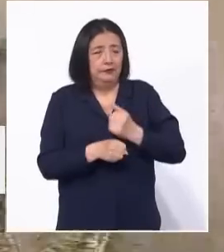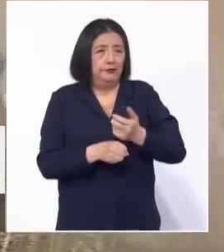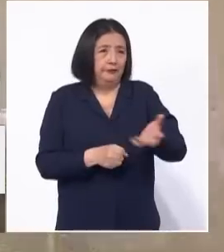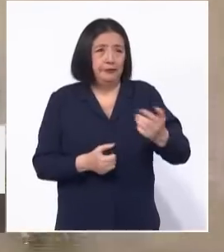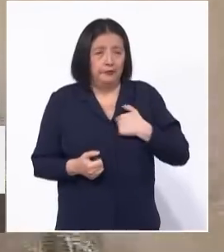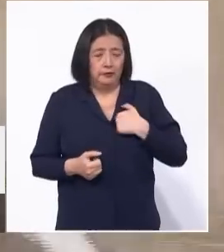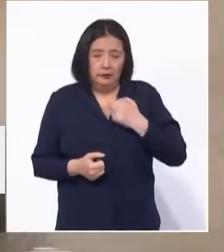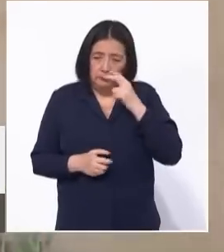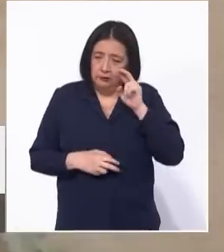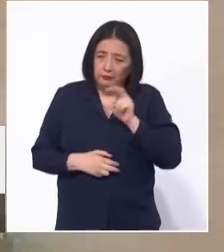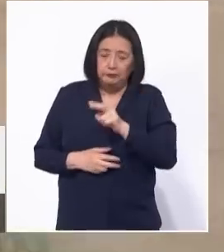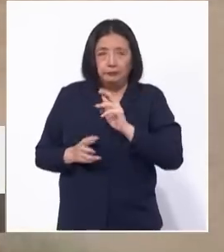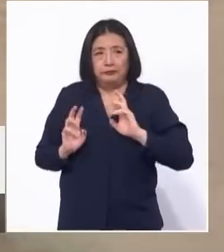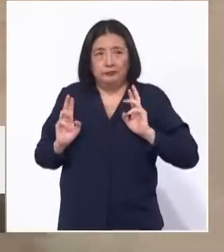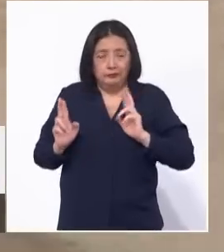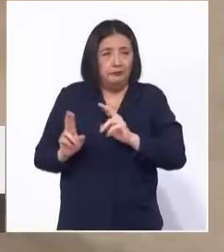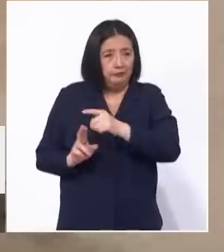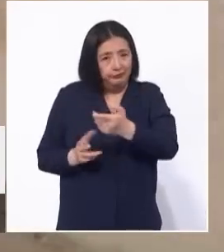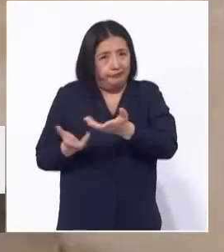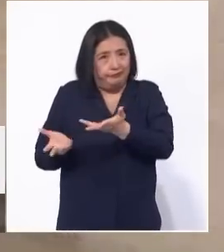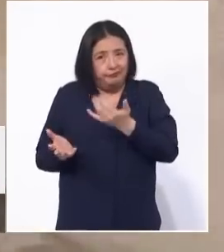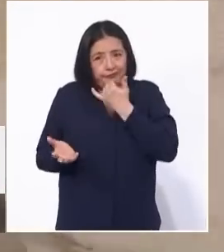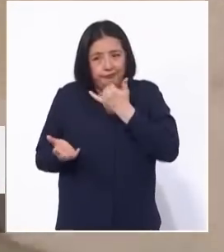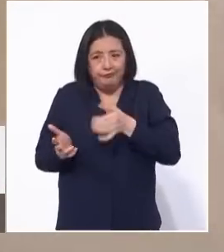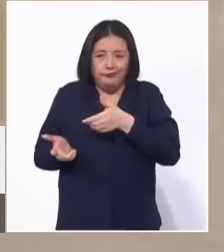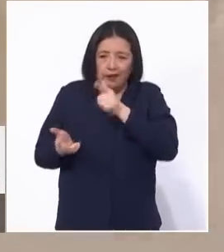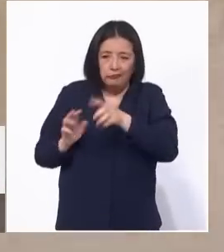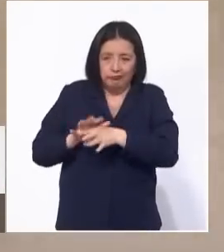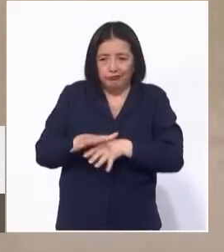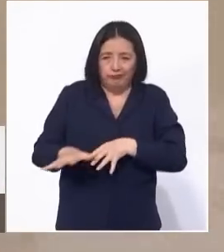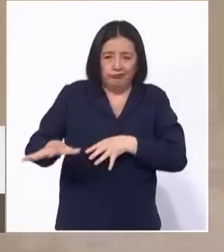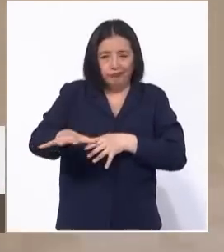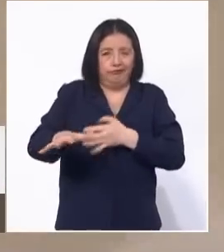Yo solamente veo los resultados. Y estos son los resultados.